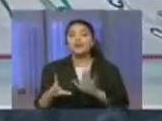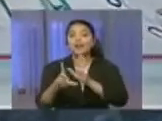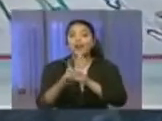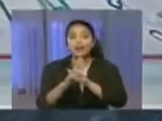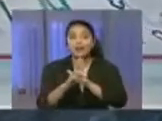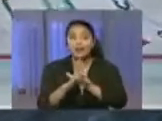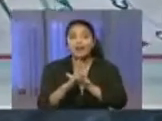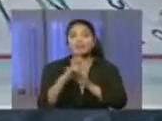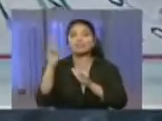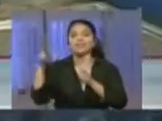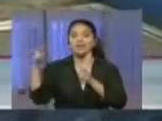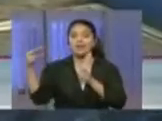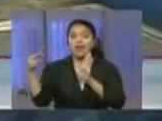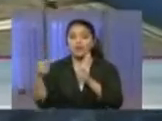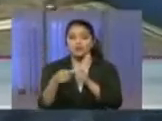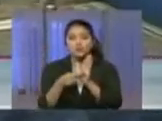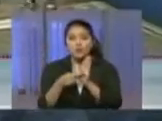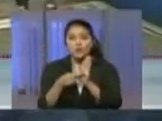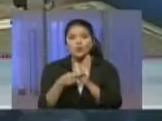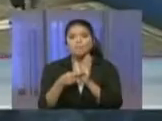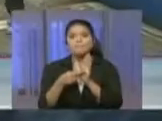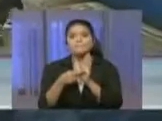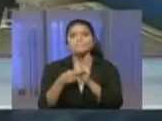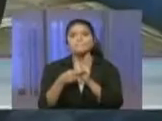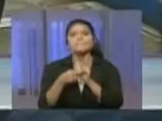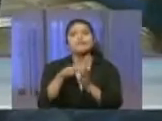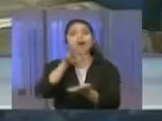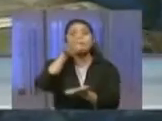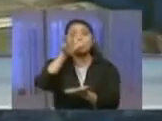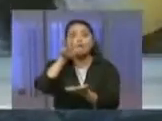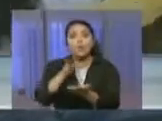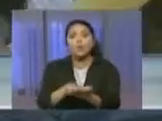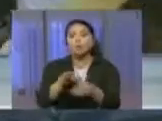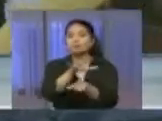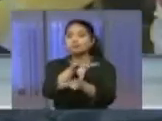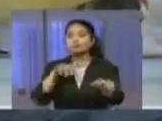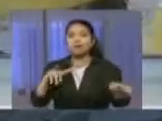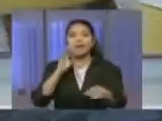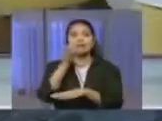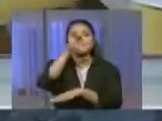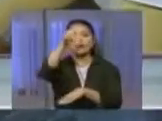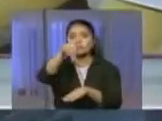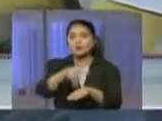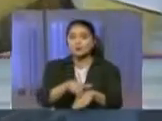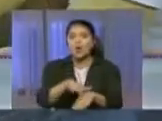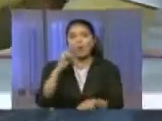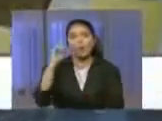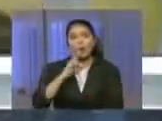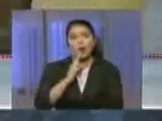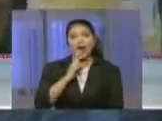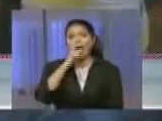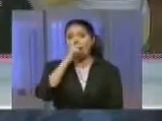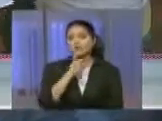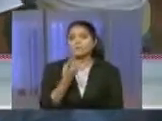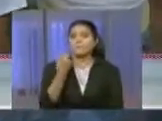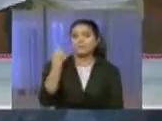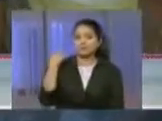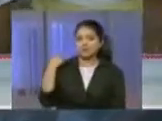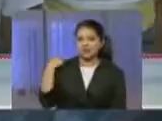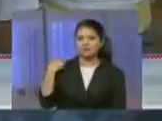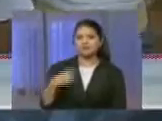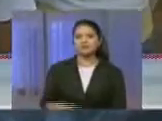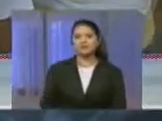de recreación que fue aprobada por nuestra asamblea nacional bolivariana el año pasado muy bien